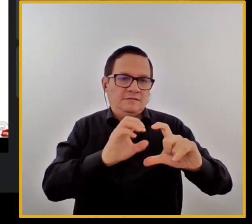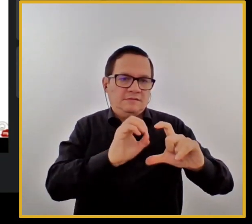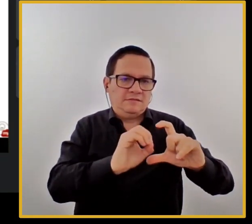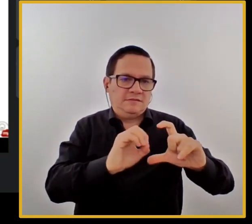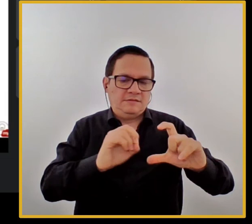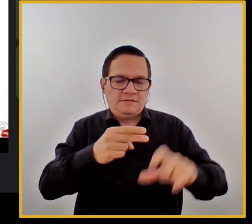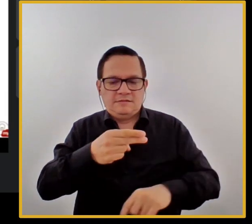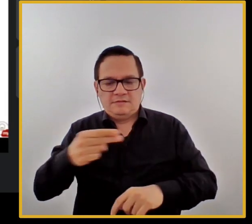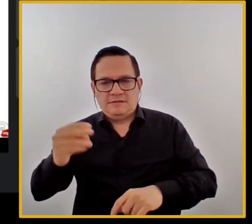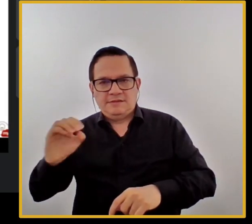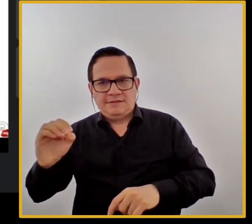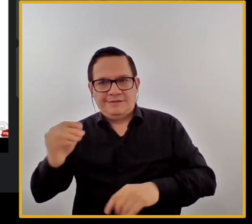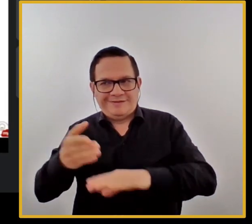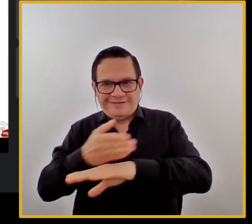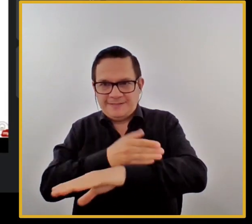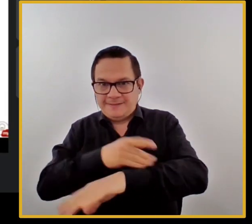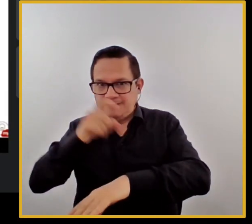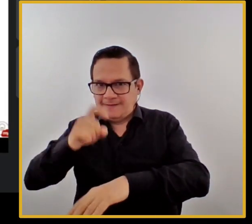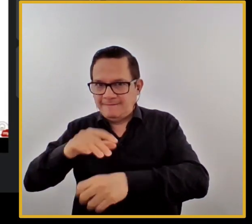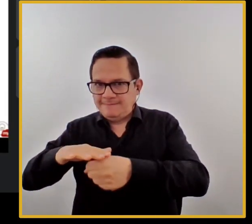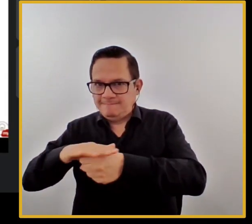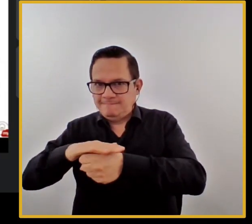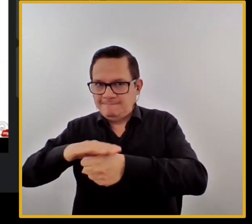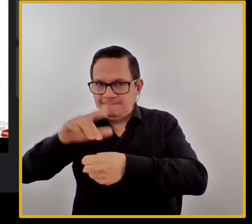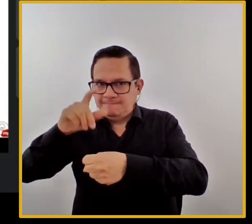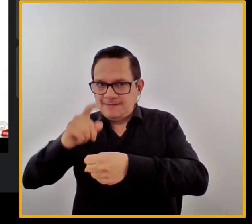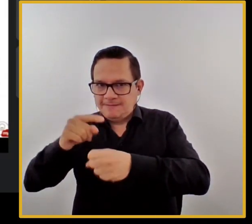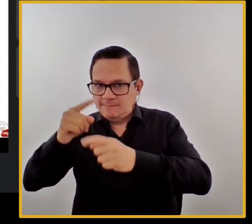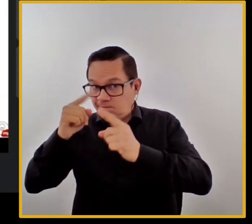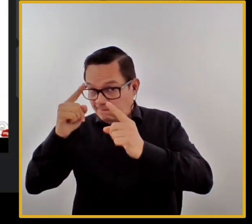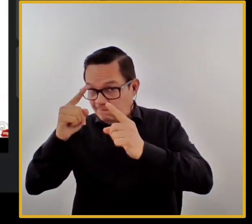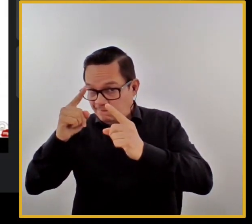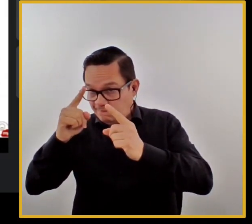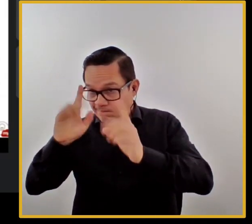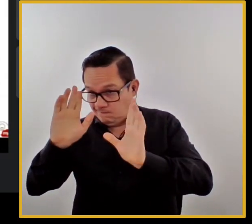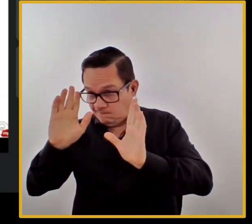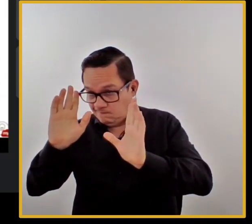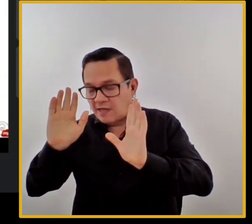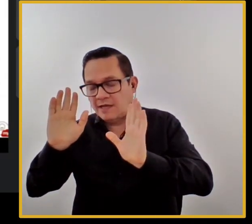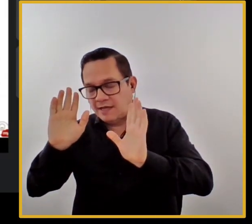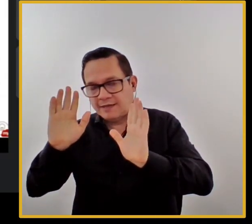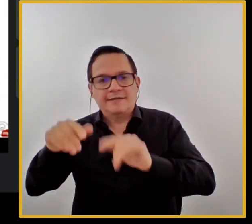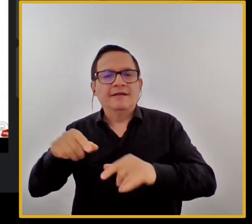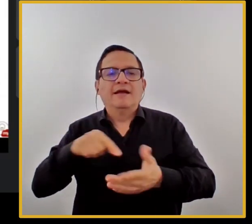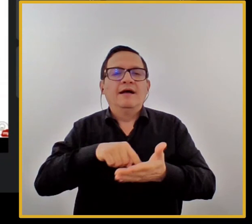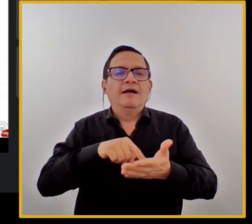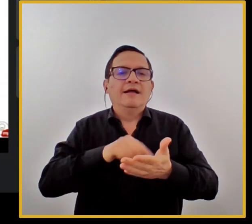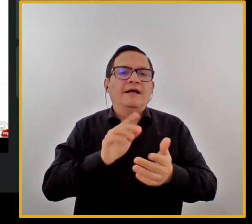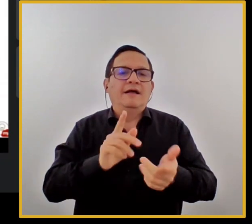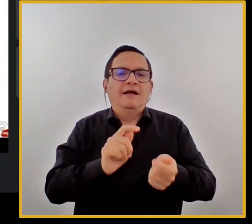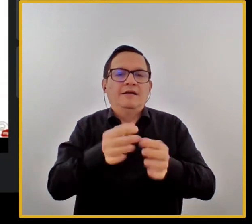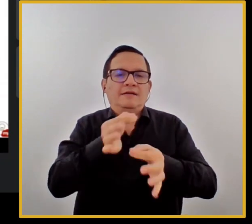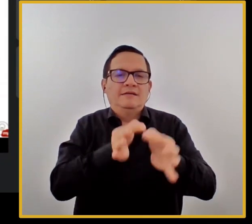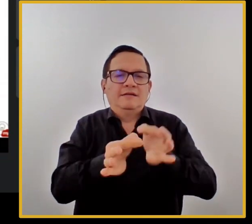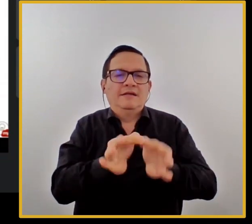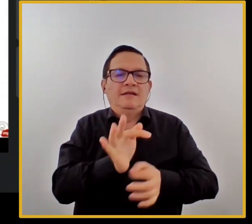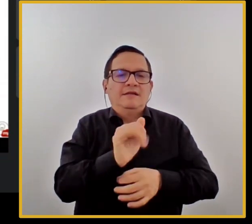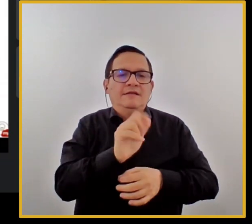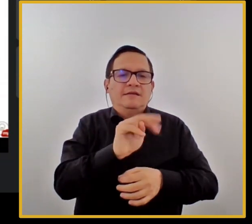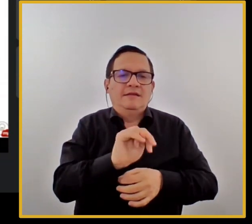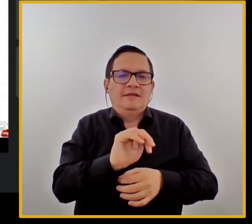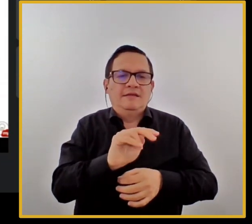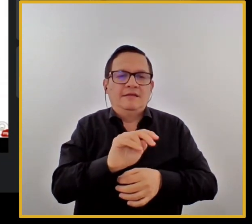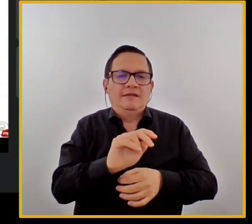se tiene lo siguiente. Entonces allí lo que hacemos es que me queda tangente a la menos